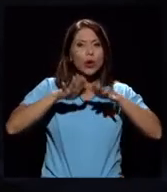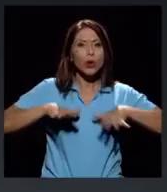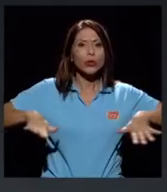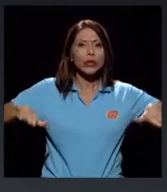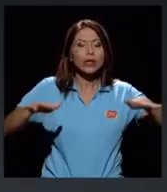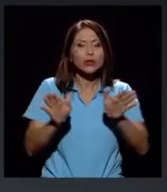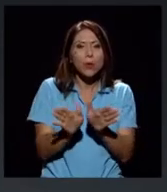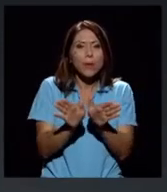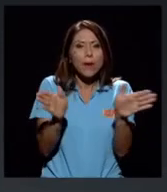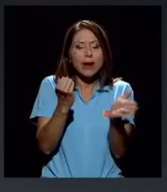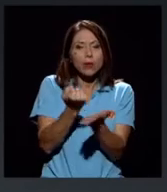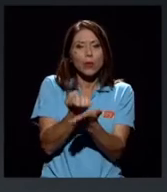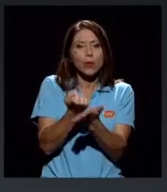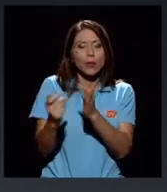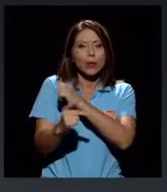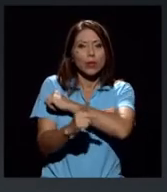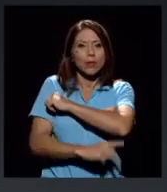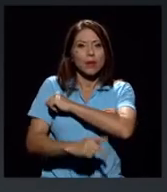país